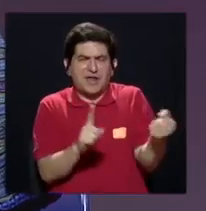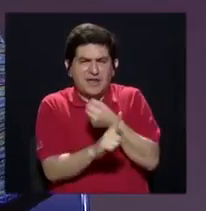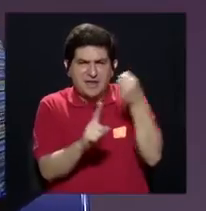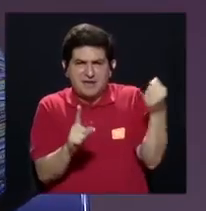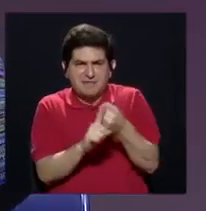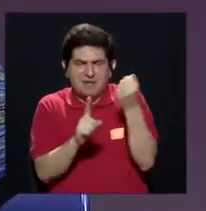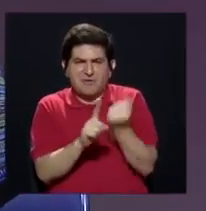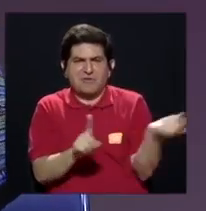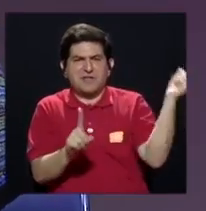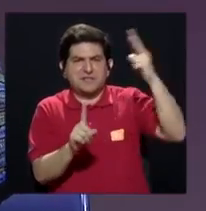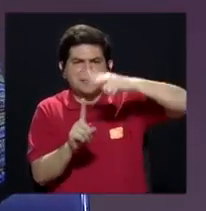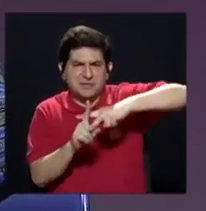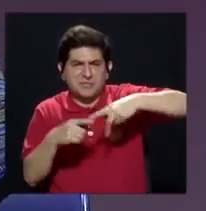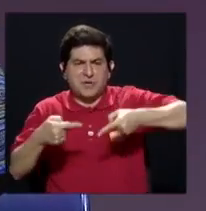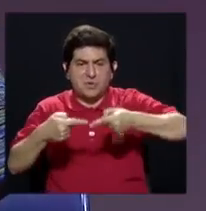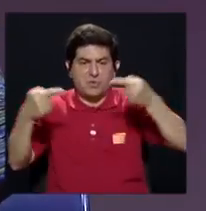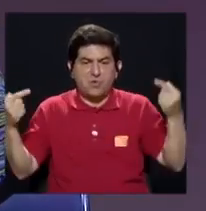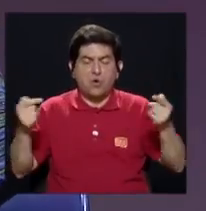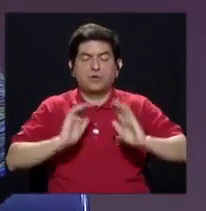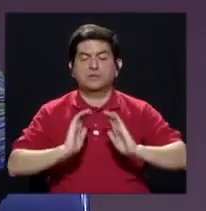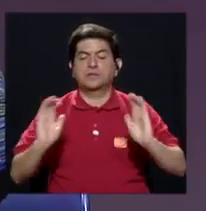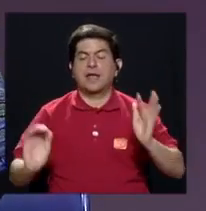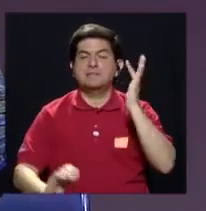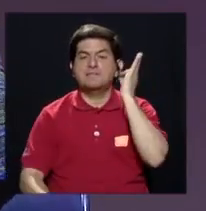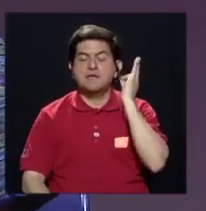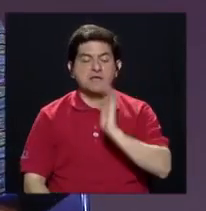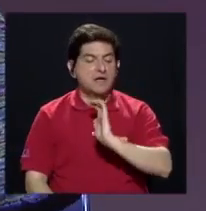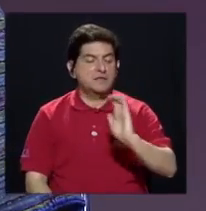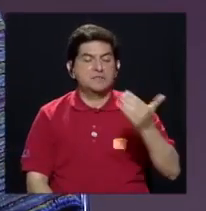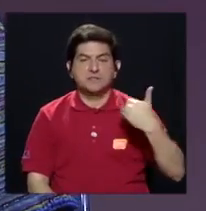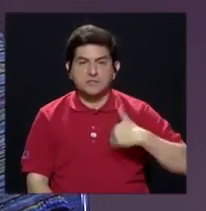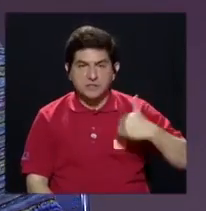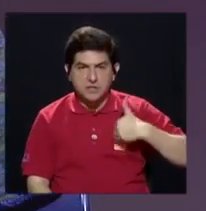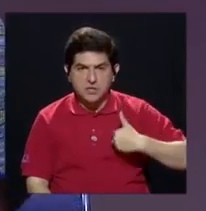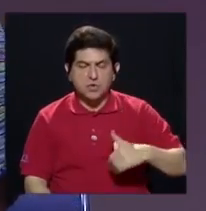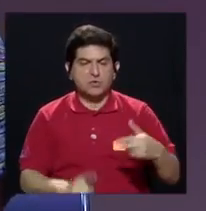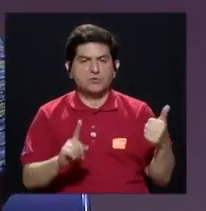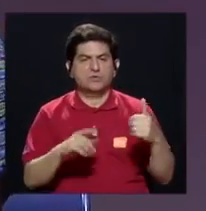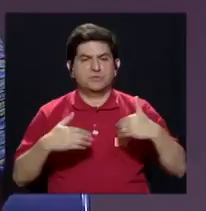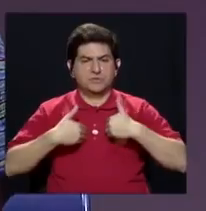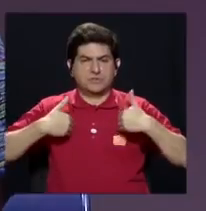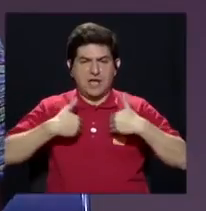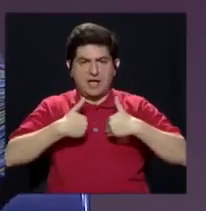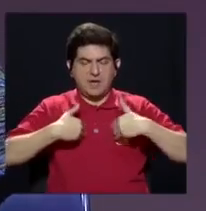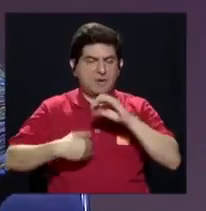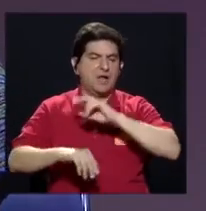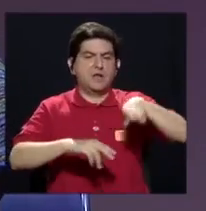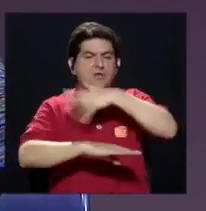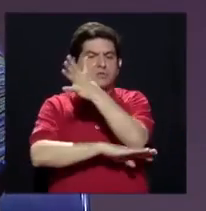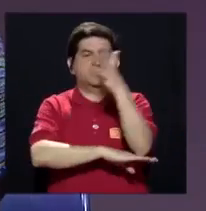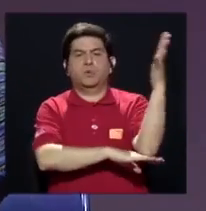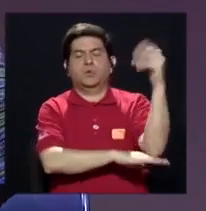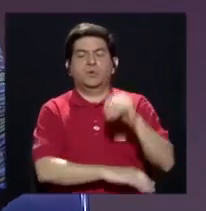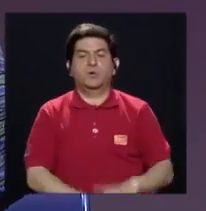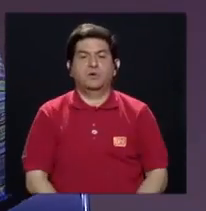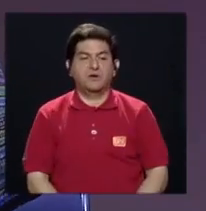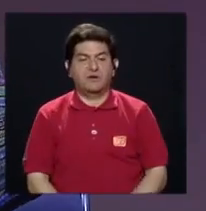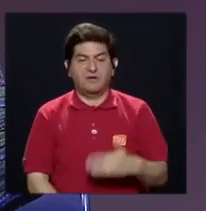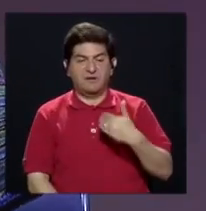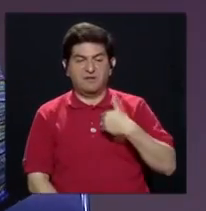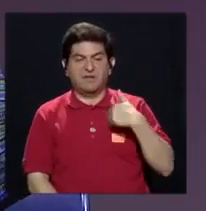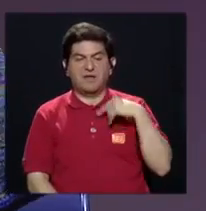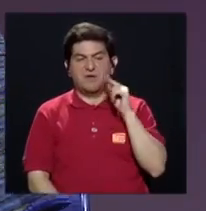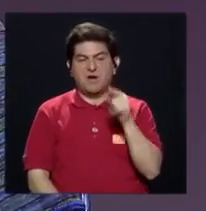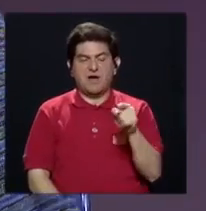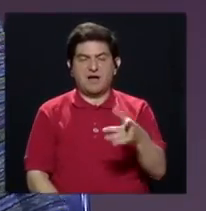violencia contra las niñas contra los niños contra los animales o contra la naturaleza es porque ahí tengo